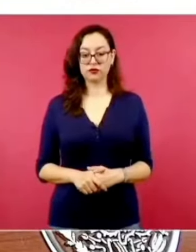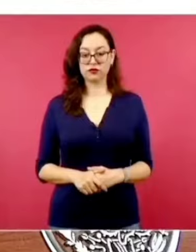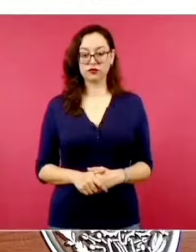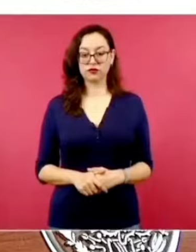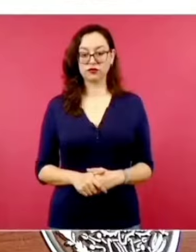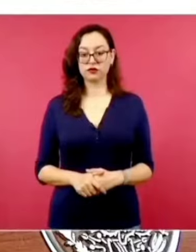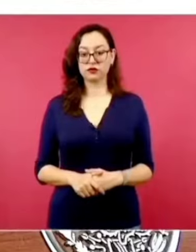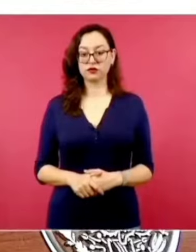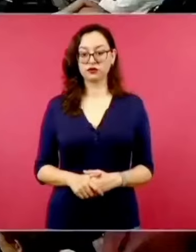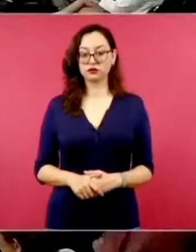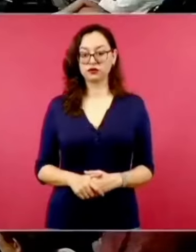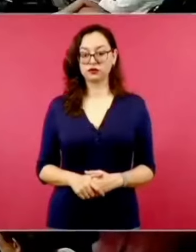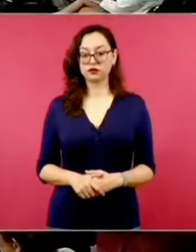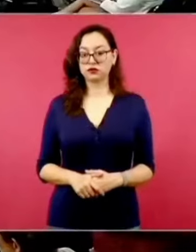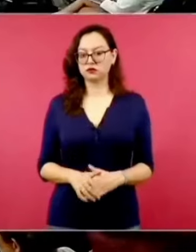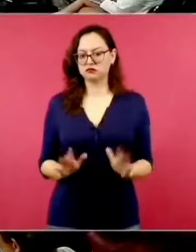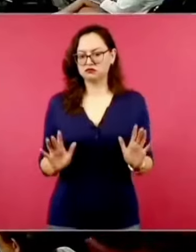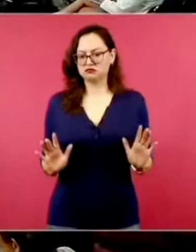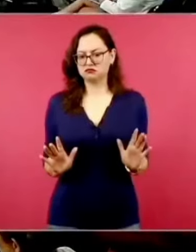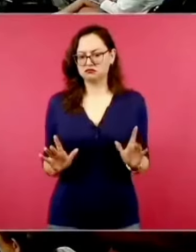Entonces, eso es